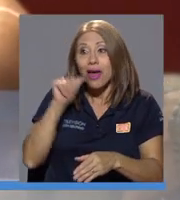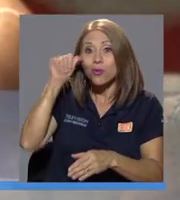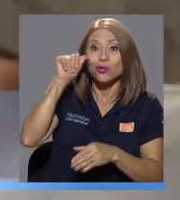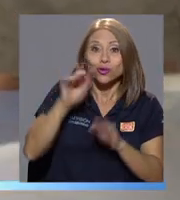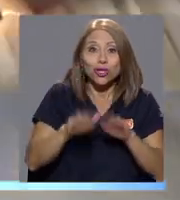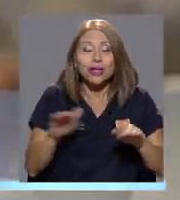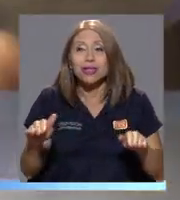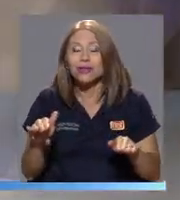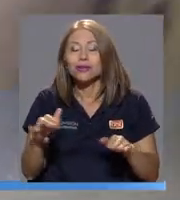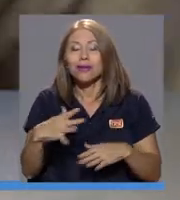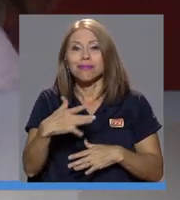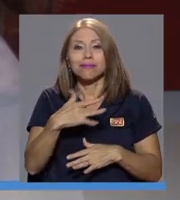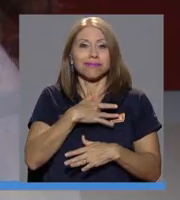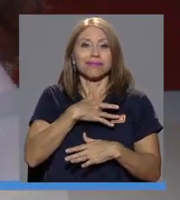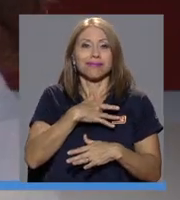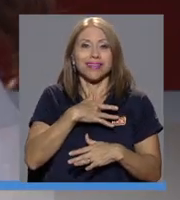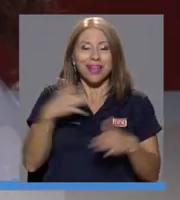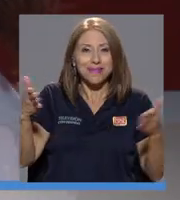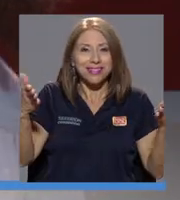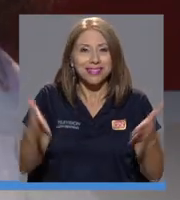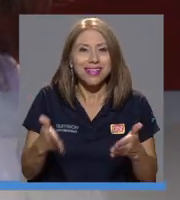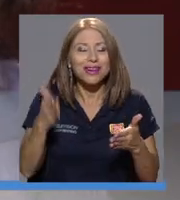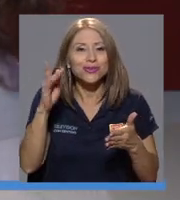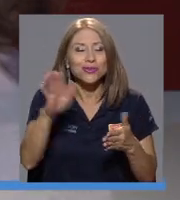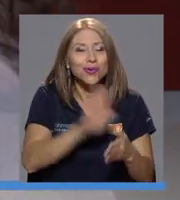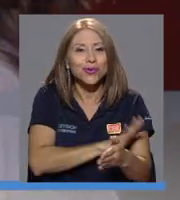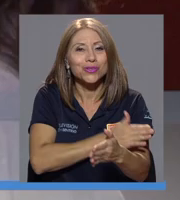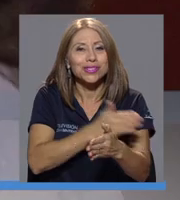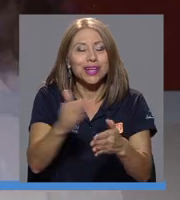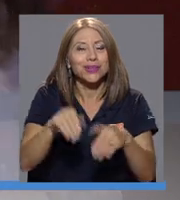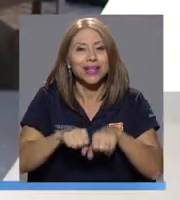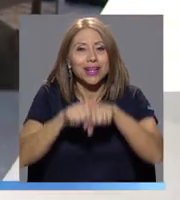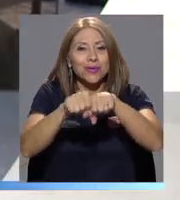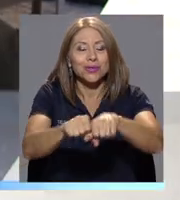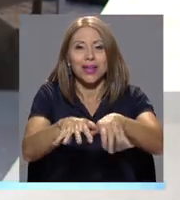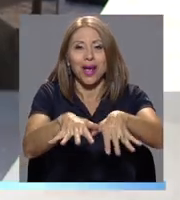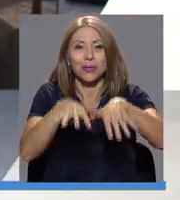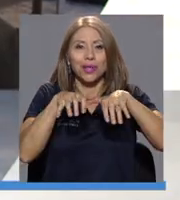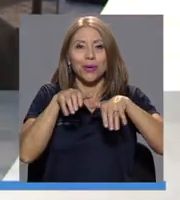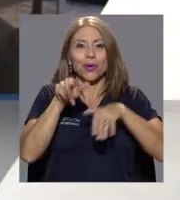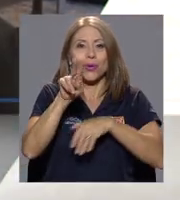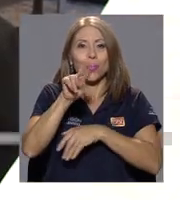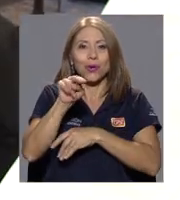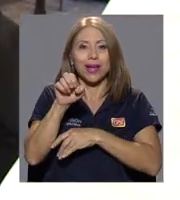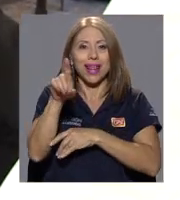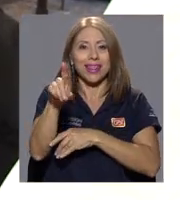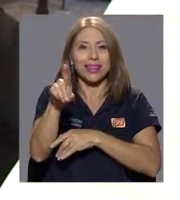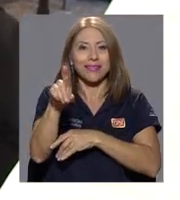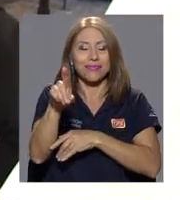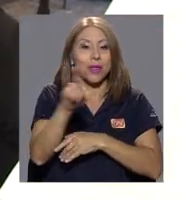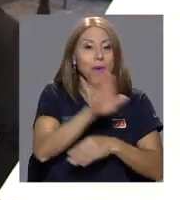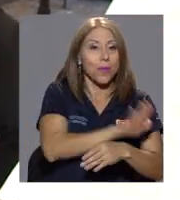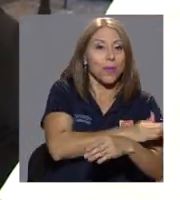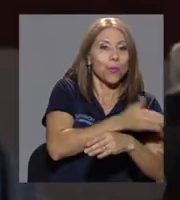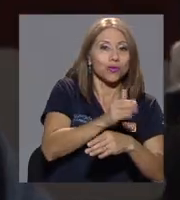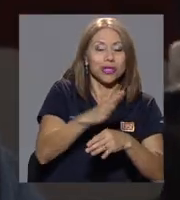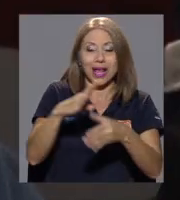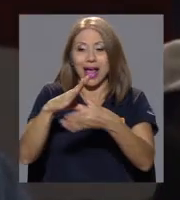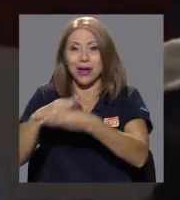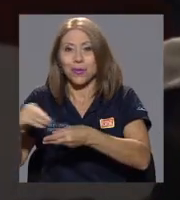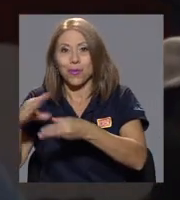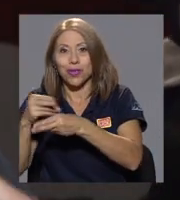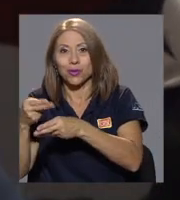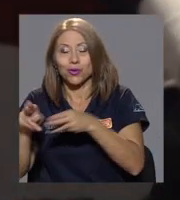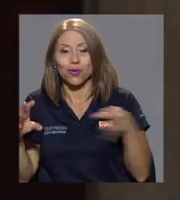niños que presenciaron su concierto de graduación en el auditorio de la UNED. La especial combinación entre música y cuentos